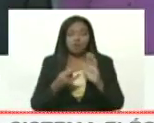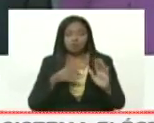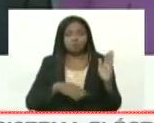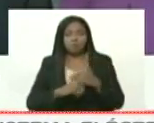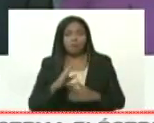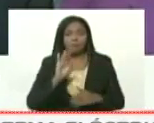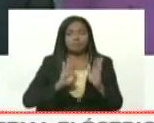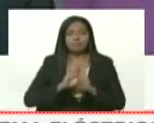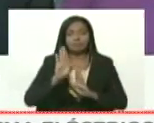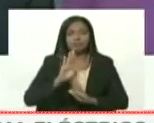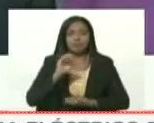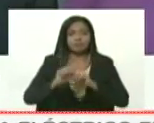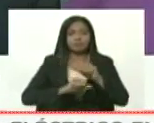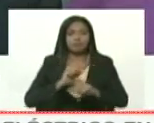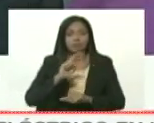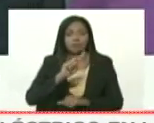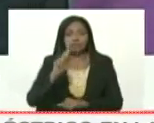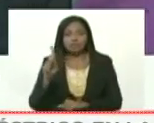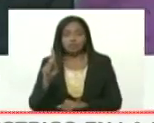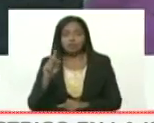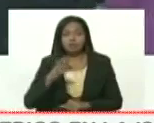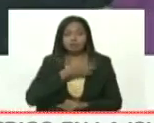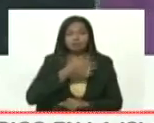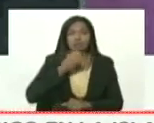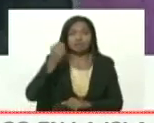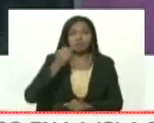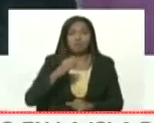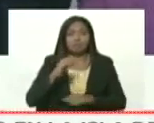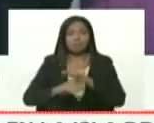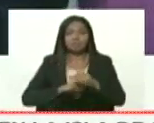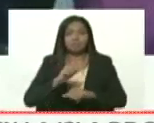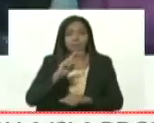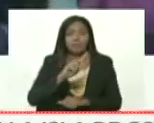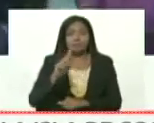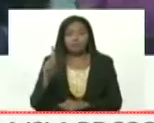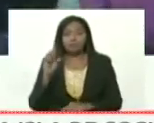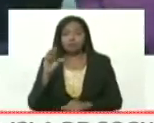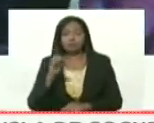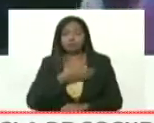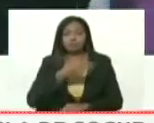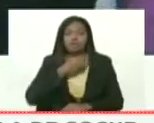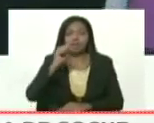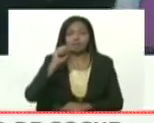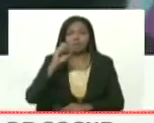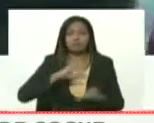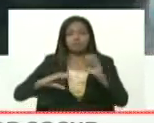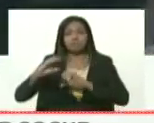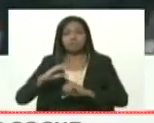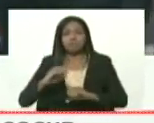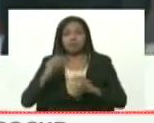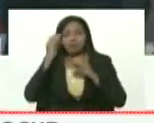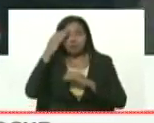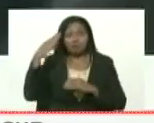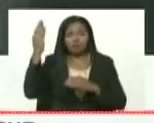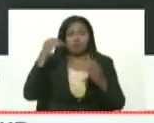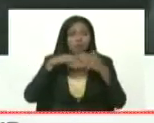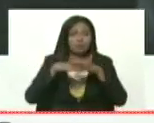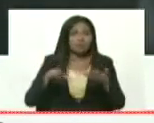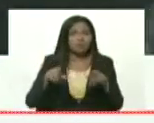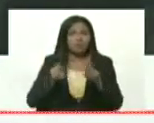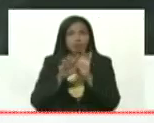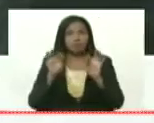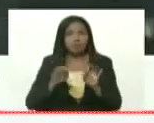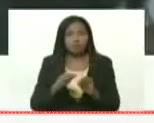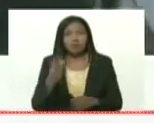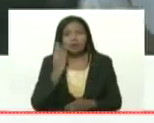rumbo al desarrollo en el siglo XXI. El socialismo del siglo XXI, el socialismo científico. Que Dios la bendiga, pues muchas gracias. Señor presidente, como parte